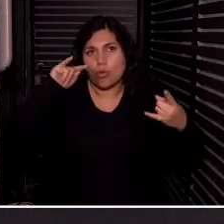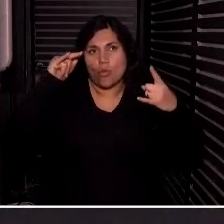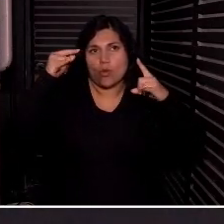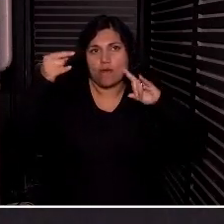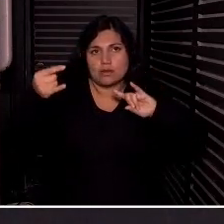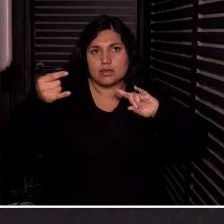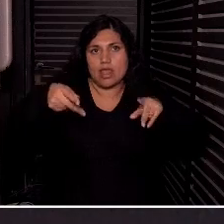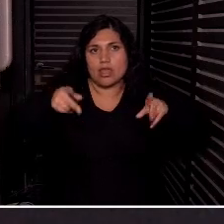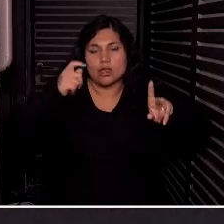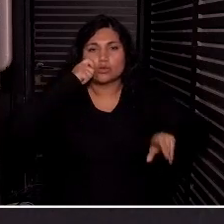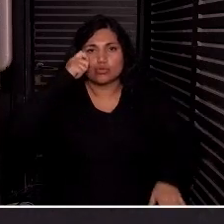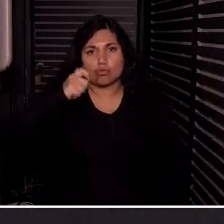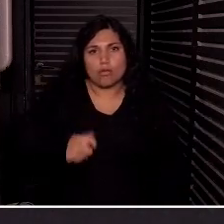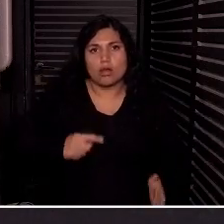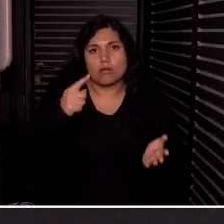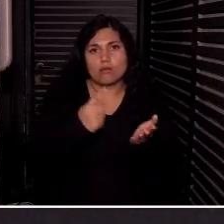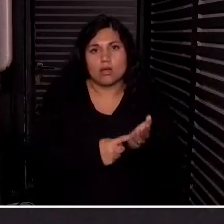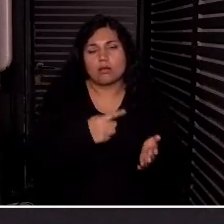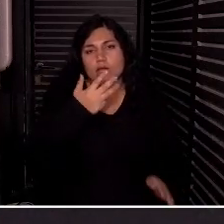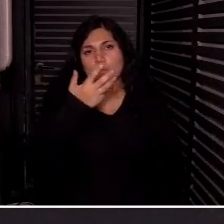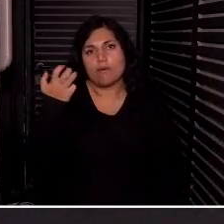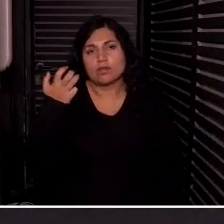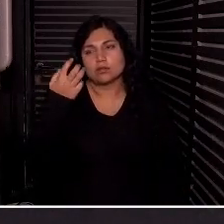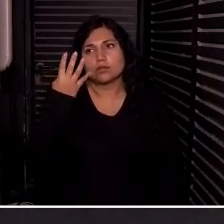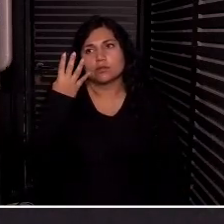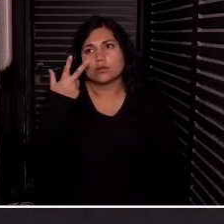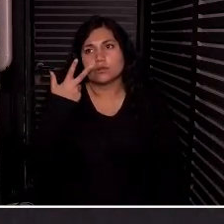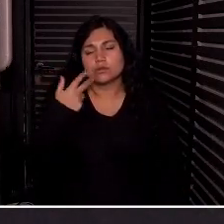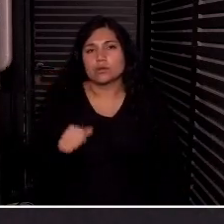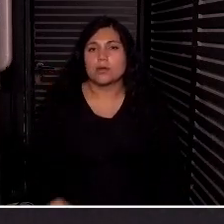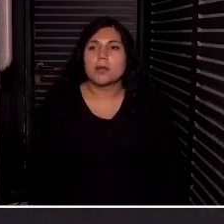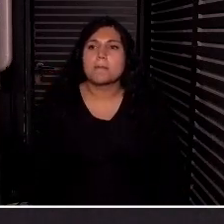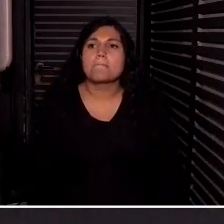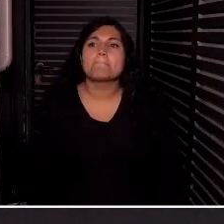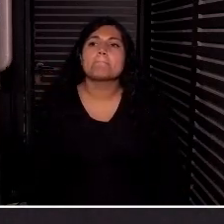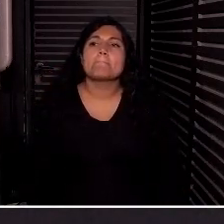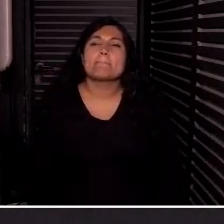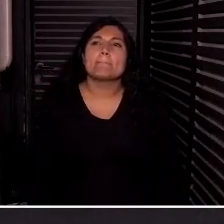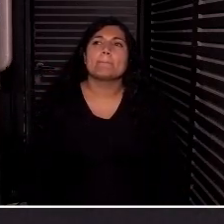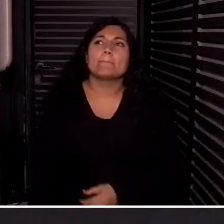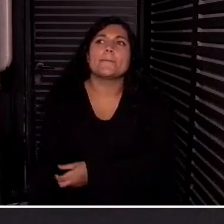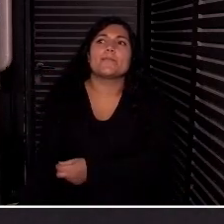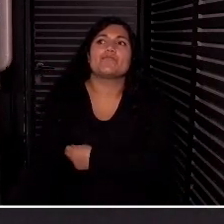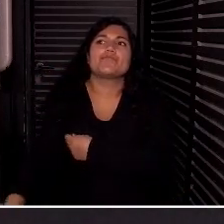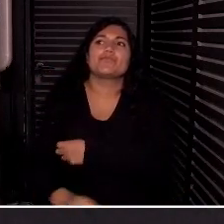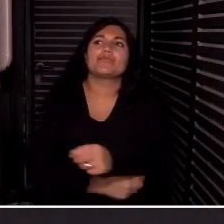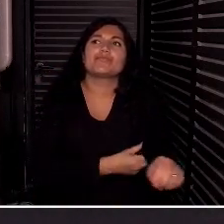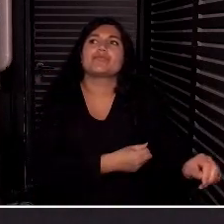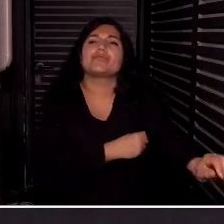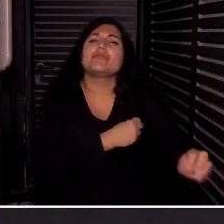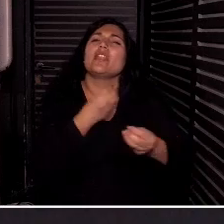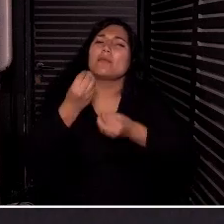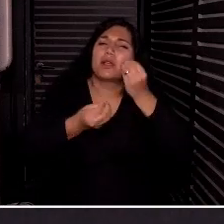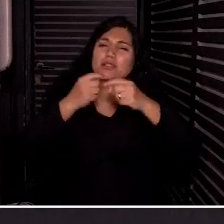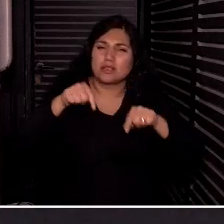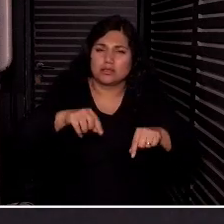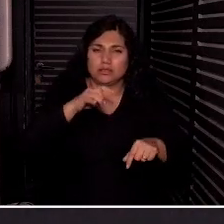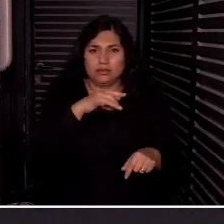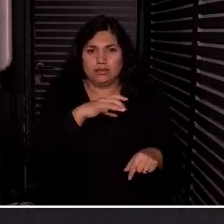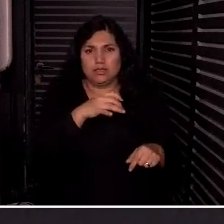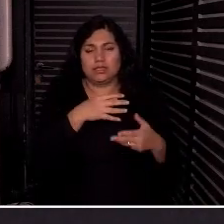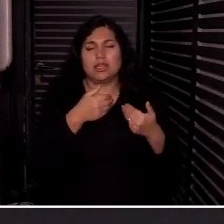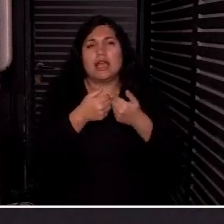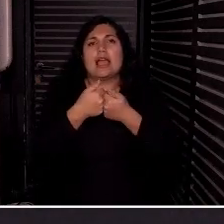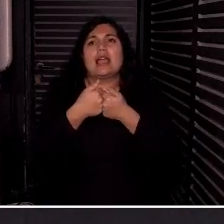1948 no Mi pregunta es Qué sucede con el derecho en Chile el derecho a la